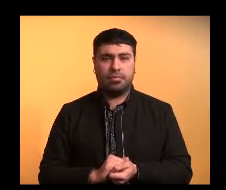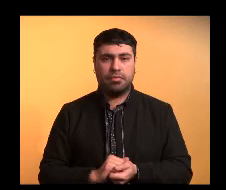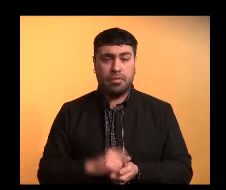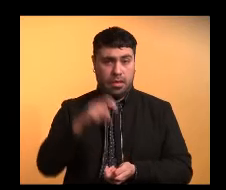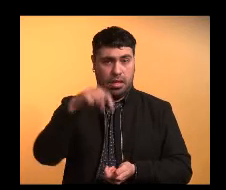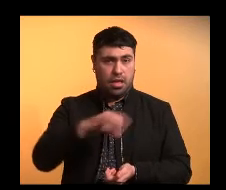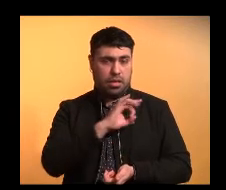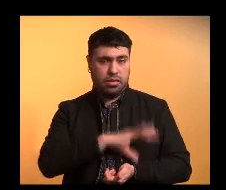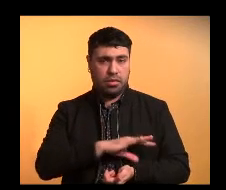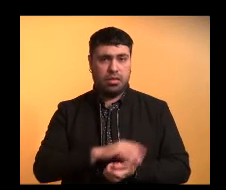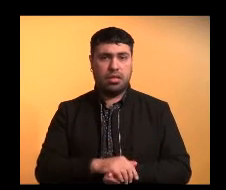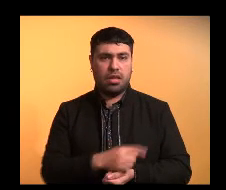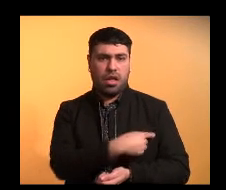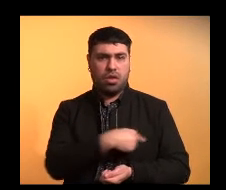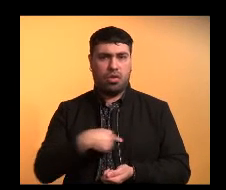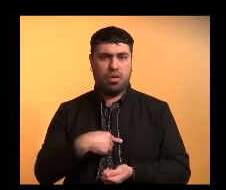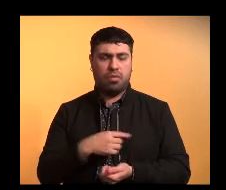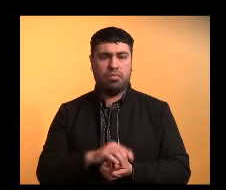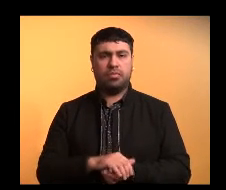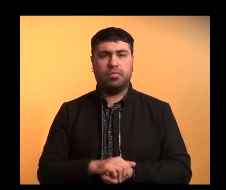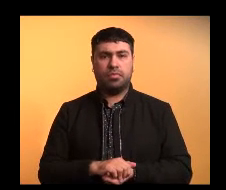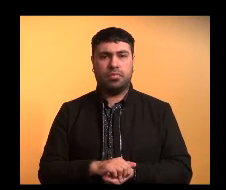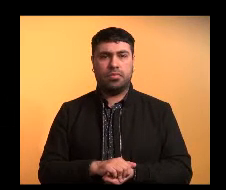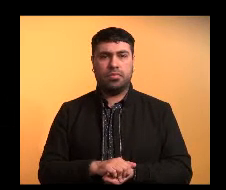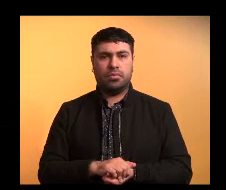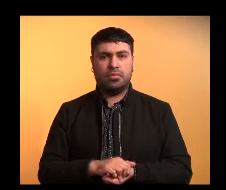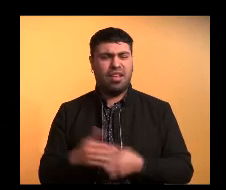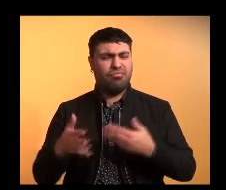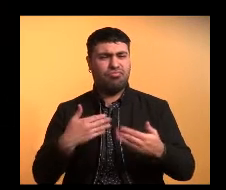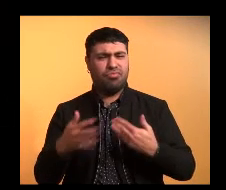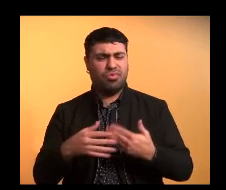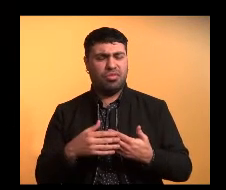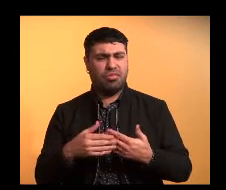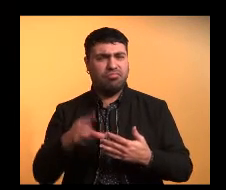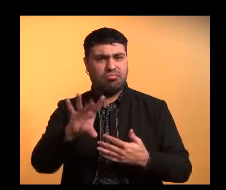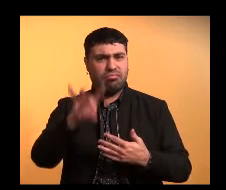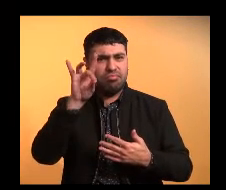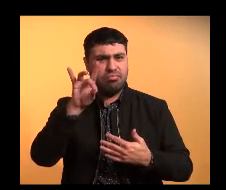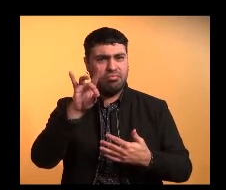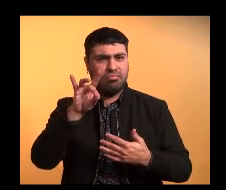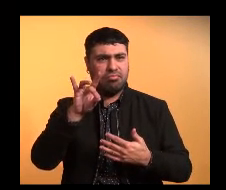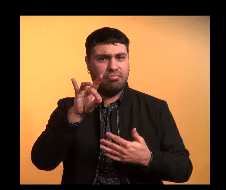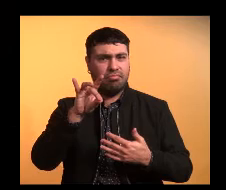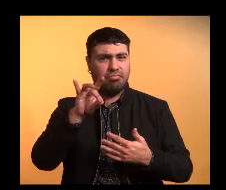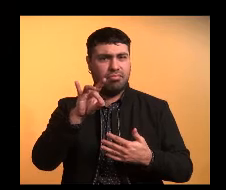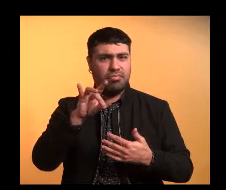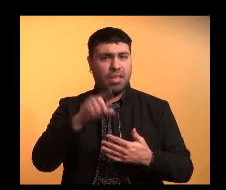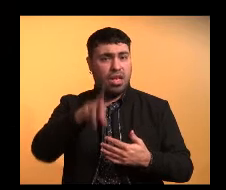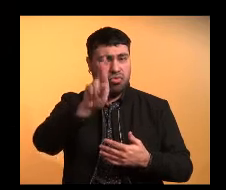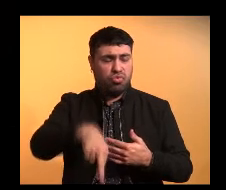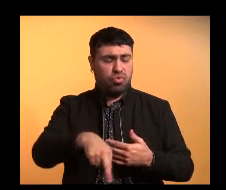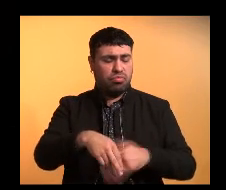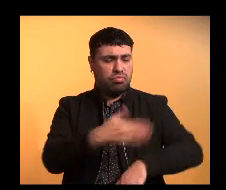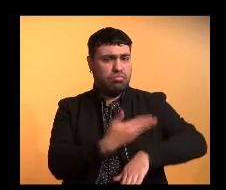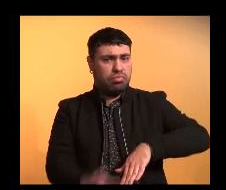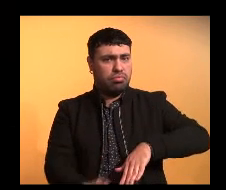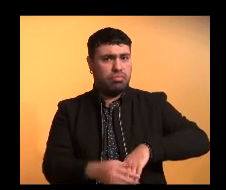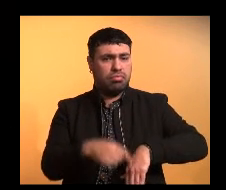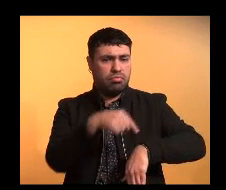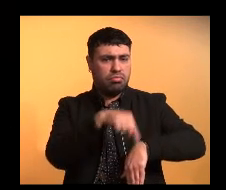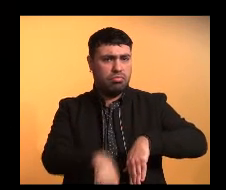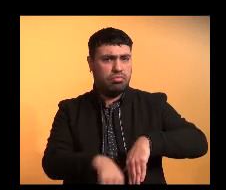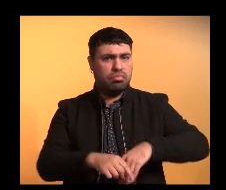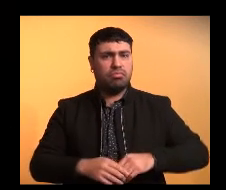Acá en Chile le llamamos, está también en la zona sur, le llamamos luga roja o cuero de chancho, es una alga bien dura, aunque